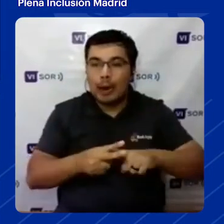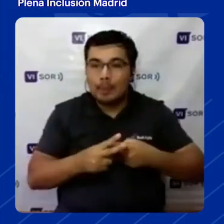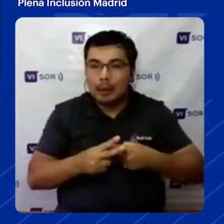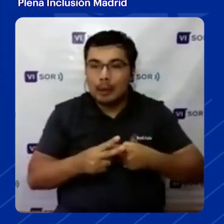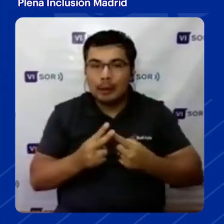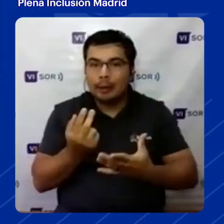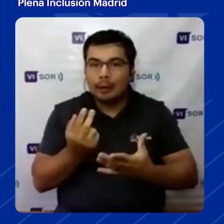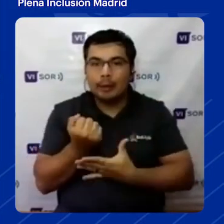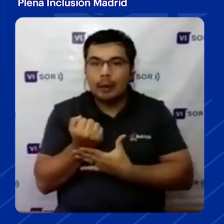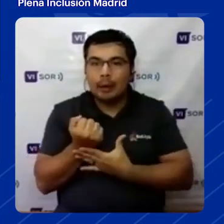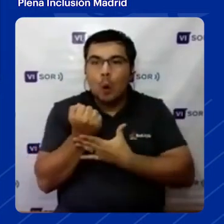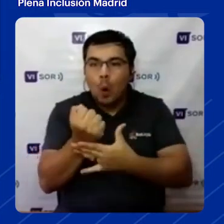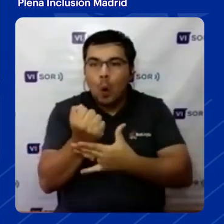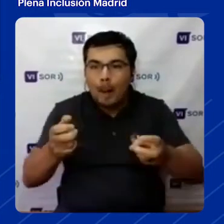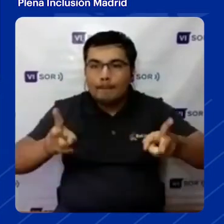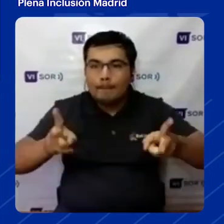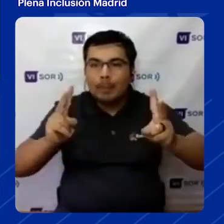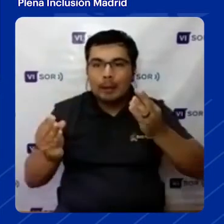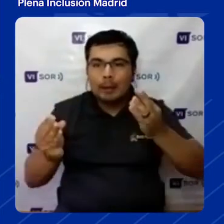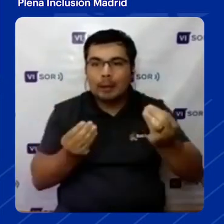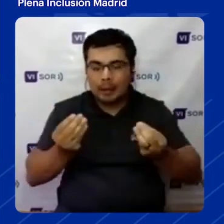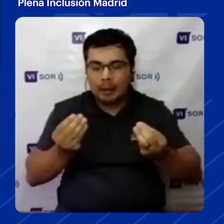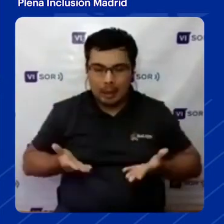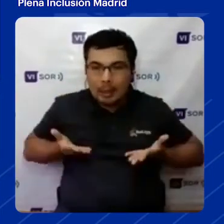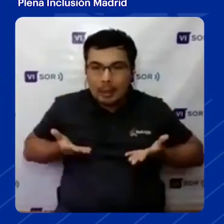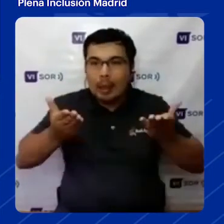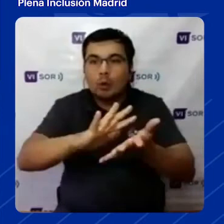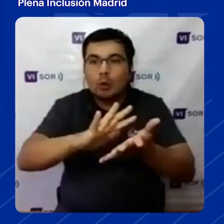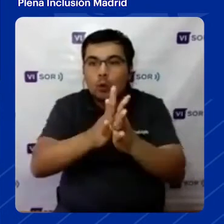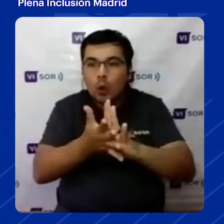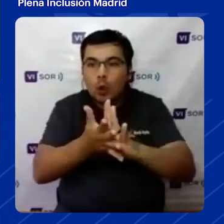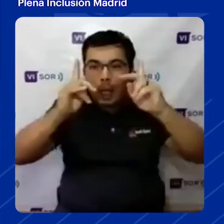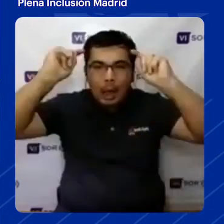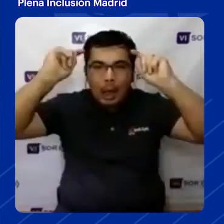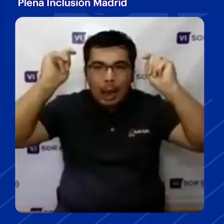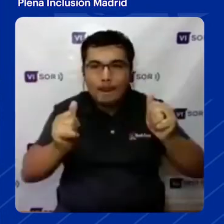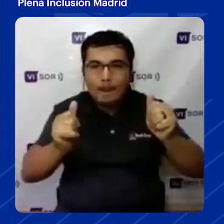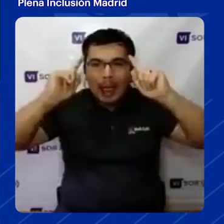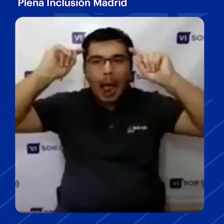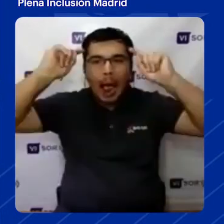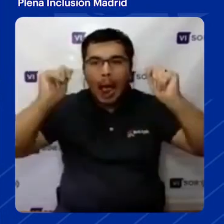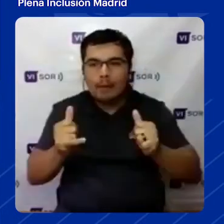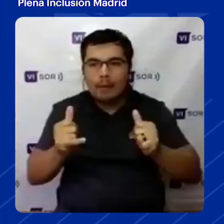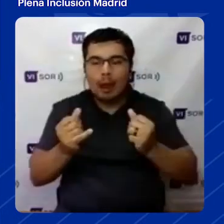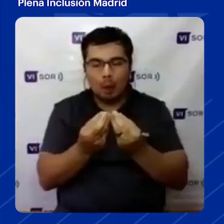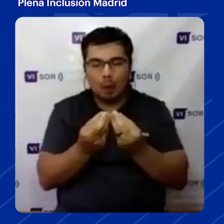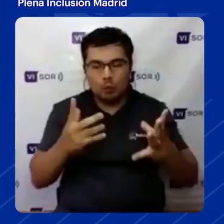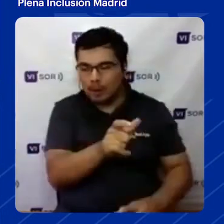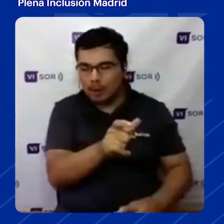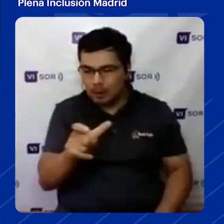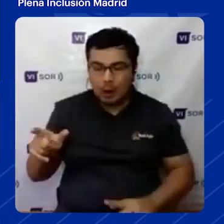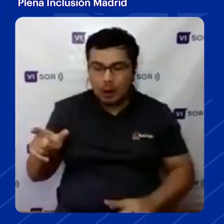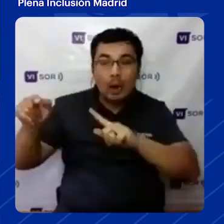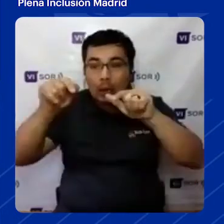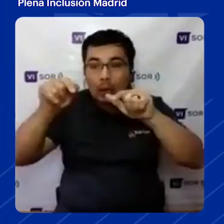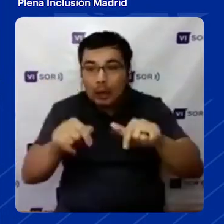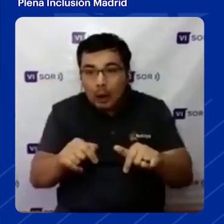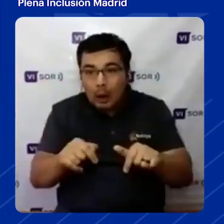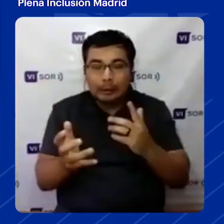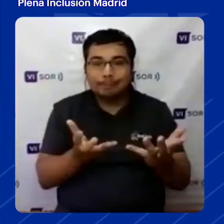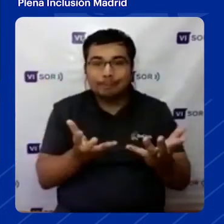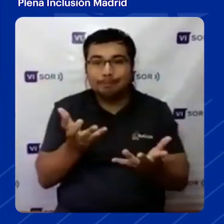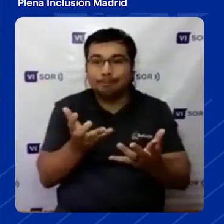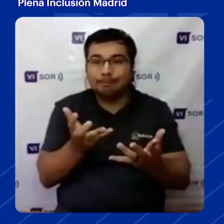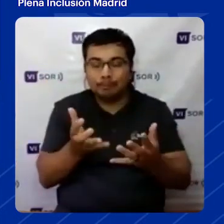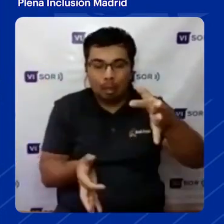dar todas estas capacidades y habilidades a muchas personas que actualmente las tienen mermadas porque no encuentran textos en